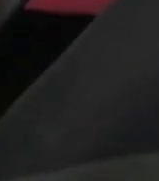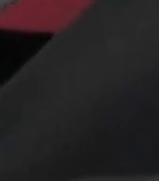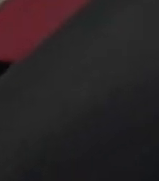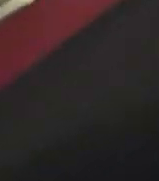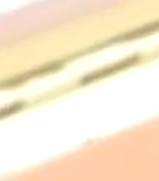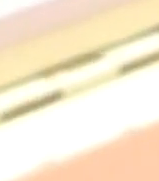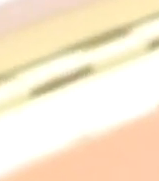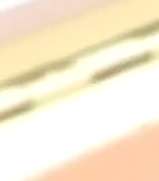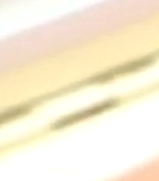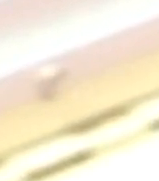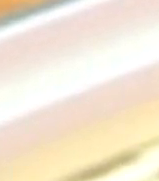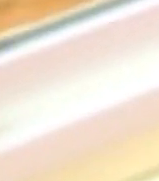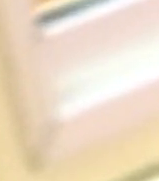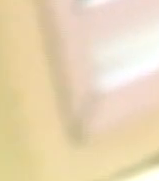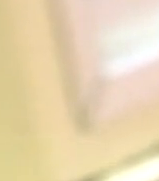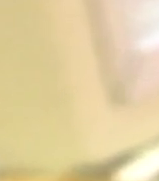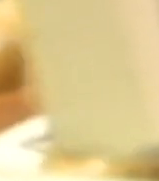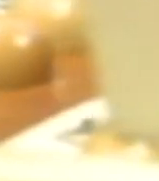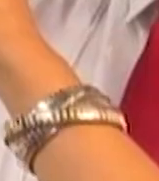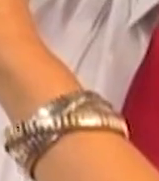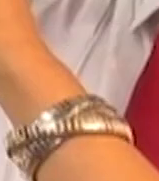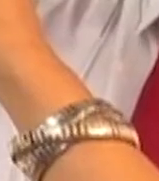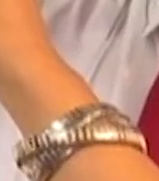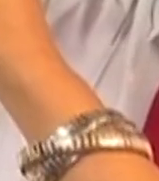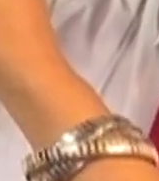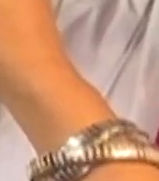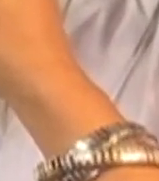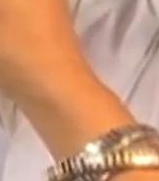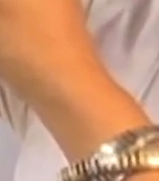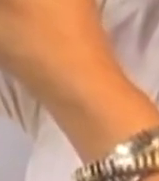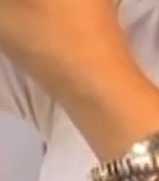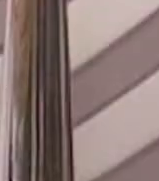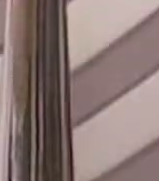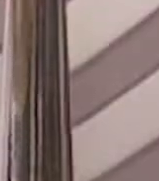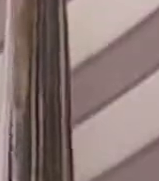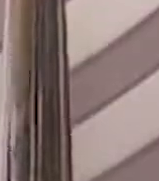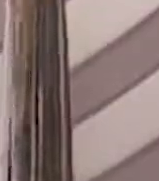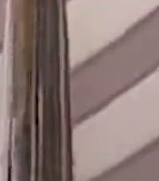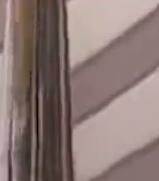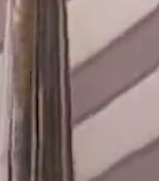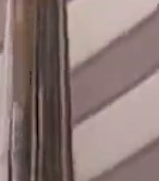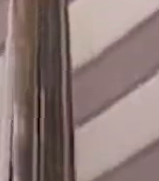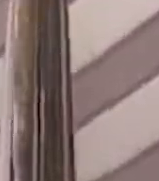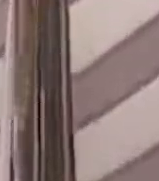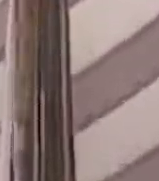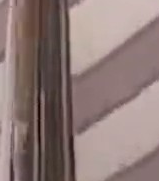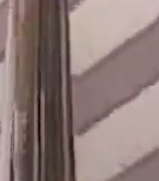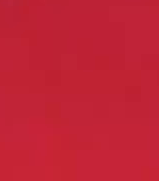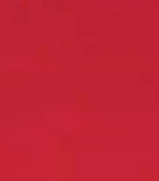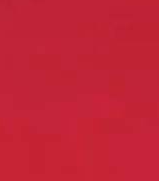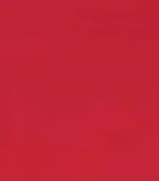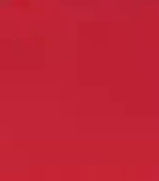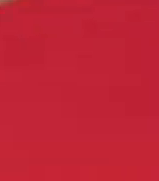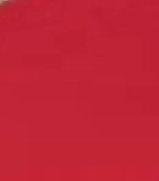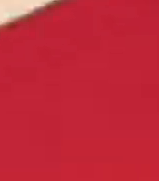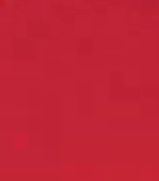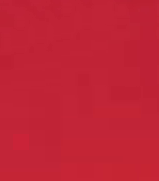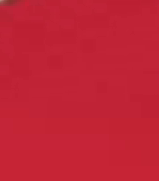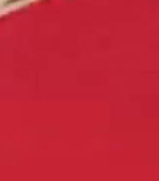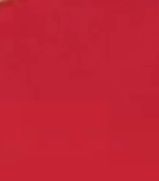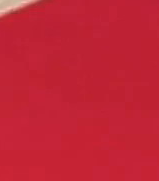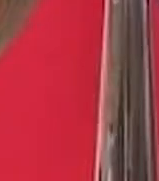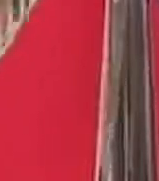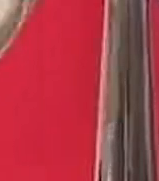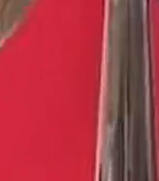los sueños están en cada esquina. La ilusión de compartir es nuestra